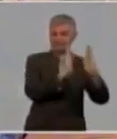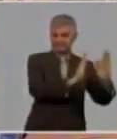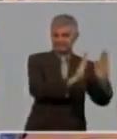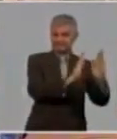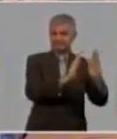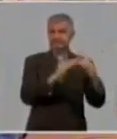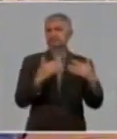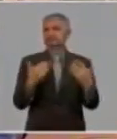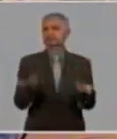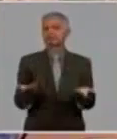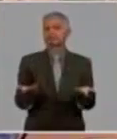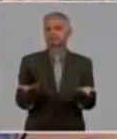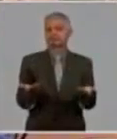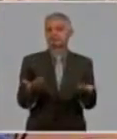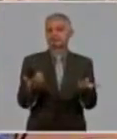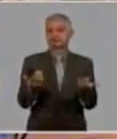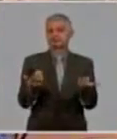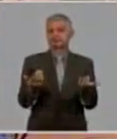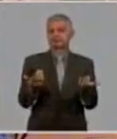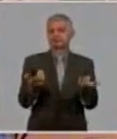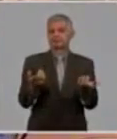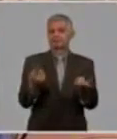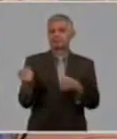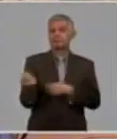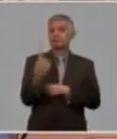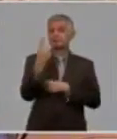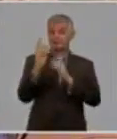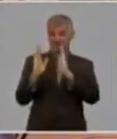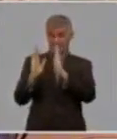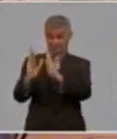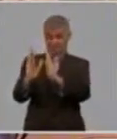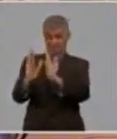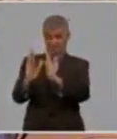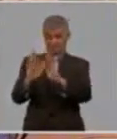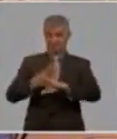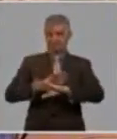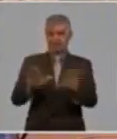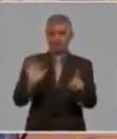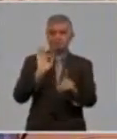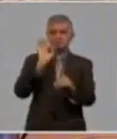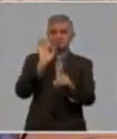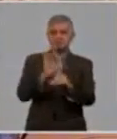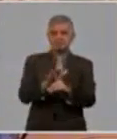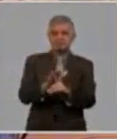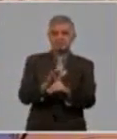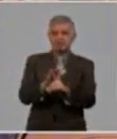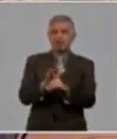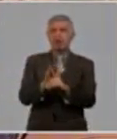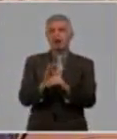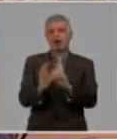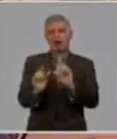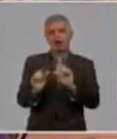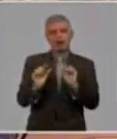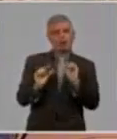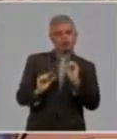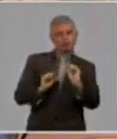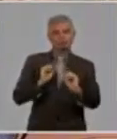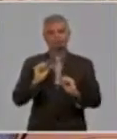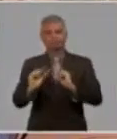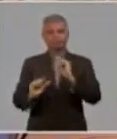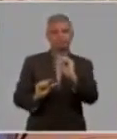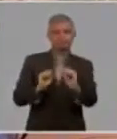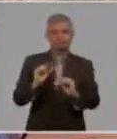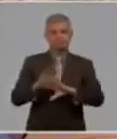etapa, te diría, por ejemplo, que en la primera fase se restablecen con limitaciones. Después voy a explicar qué